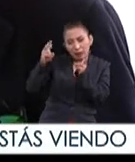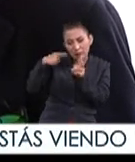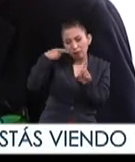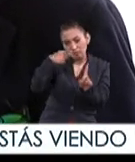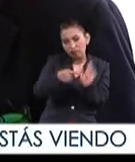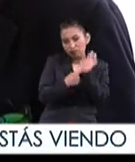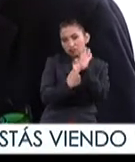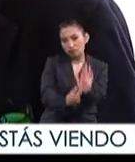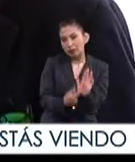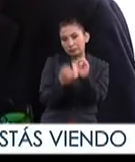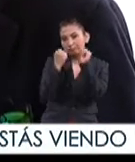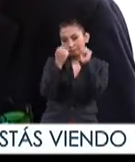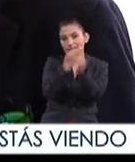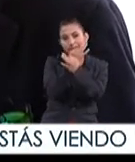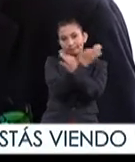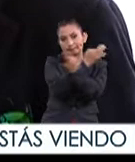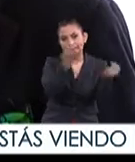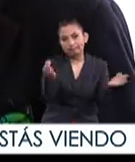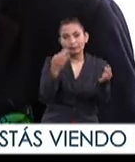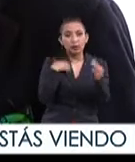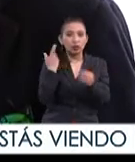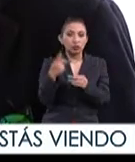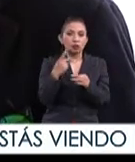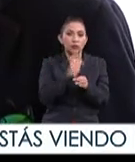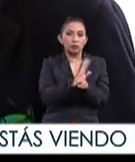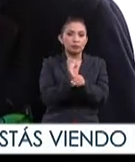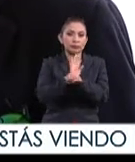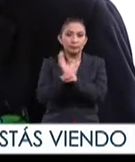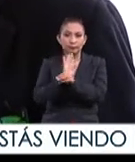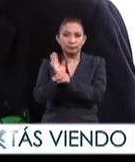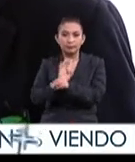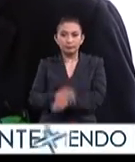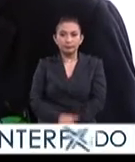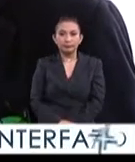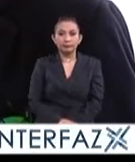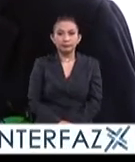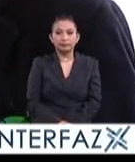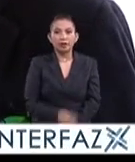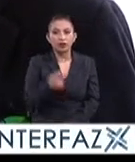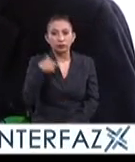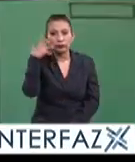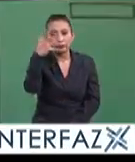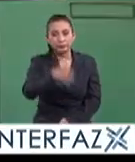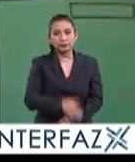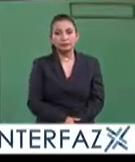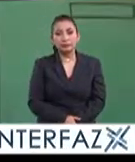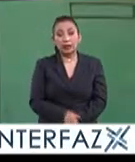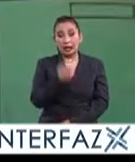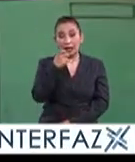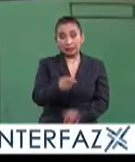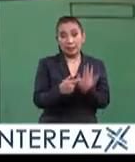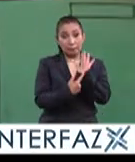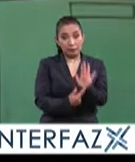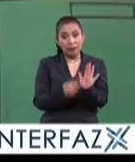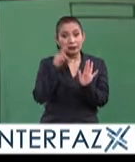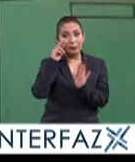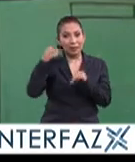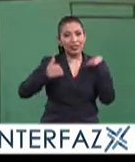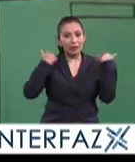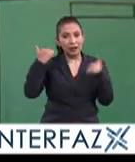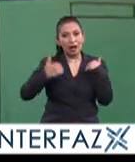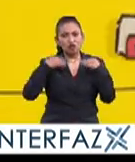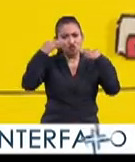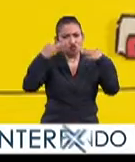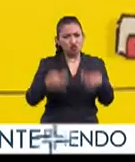que van a ser muy poderosas a la hora de conformar su formación y su futuro. En esta muestra se pudo disfrutar